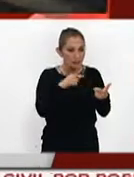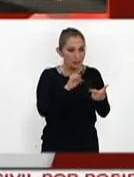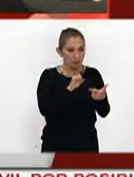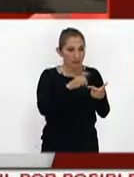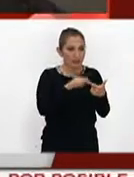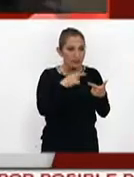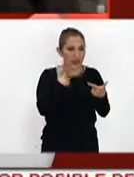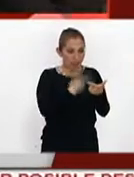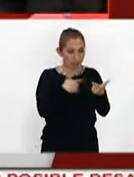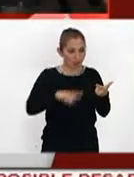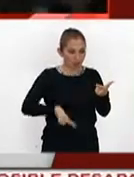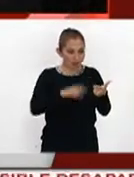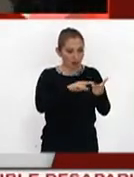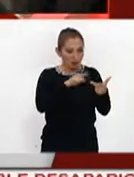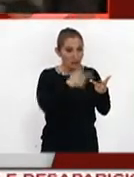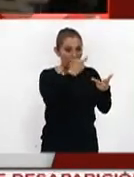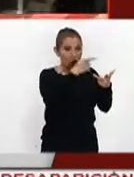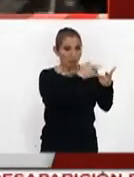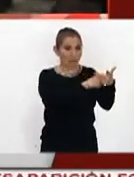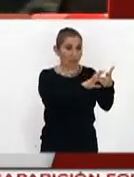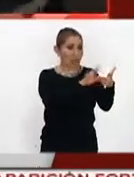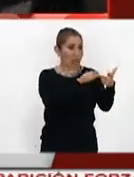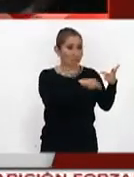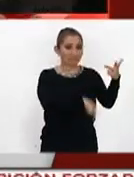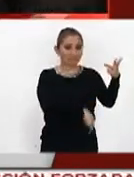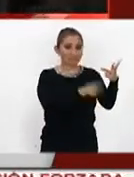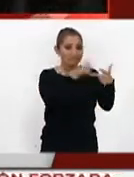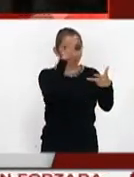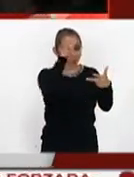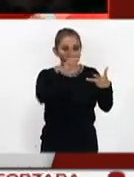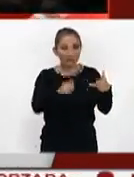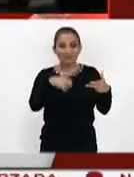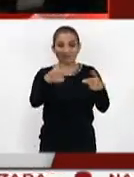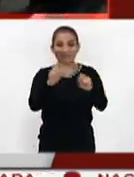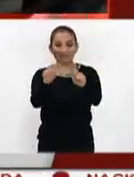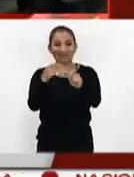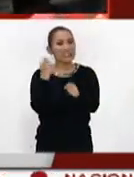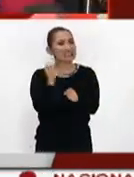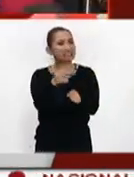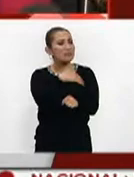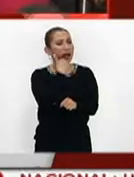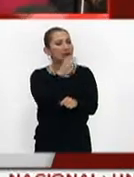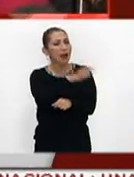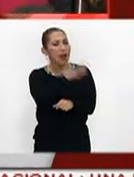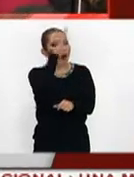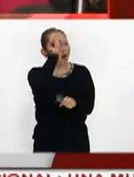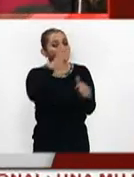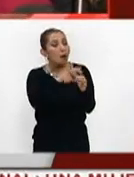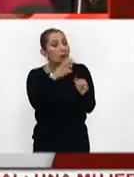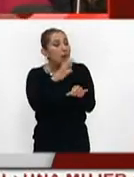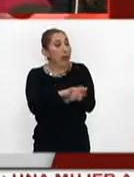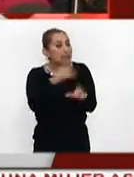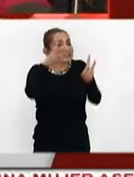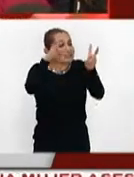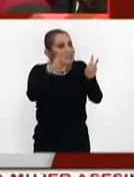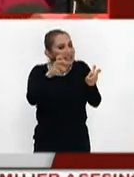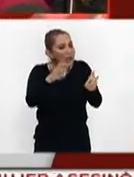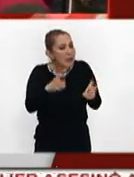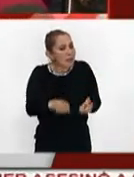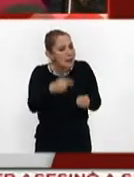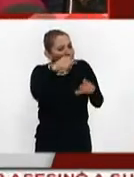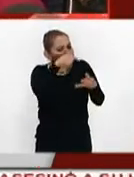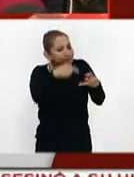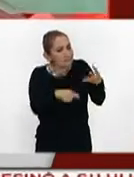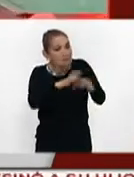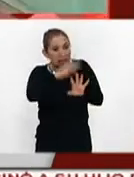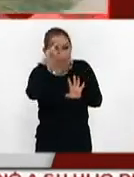con el Ministerio del Interior y con economía. Este nuevo acuerdo, ¿qué significa para los alemanes? Los principales temas